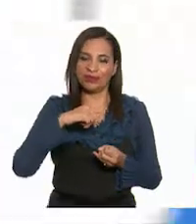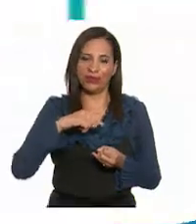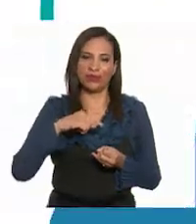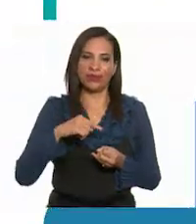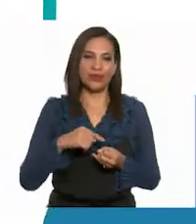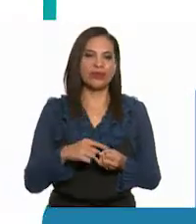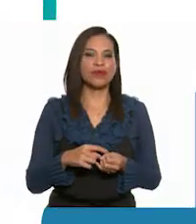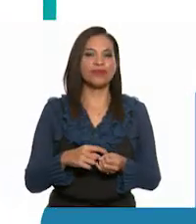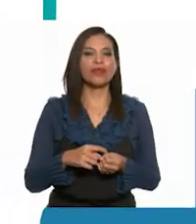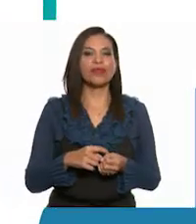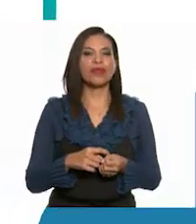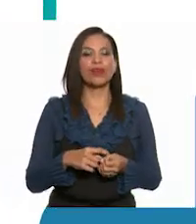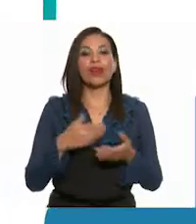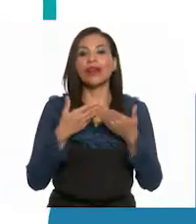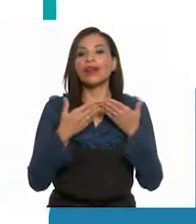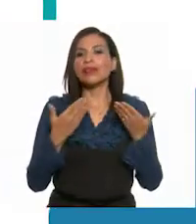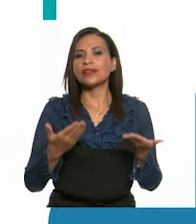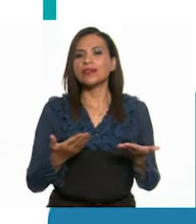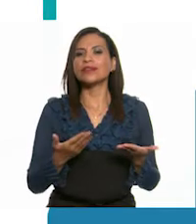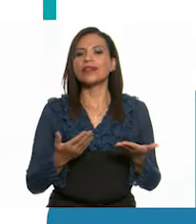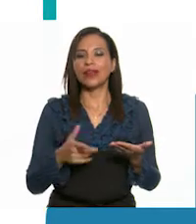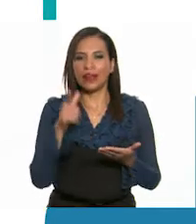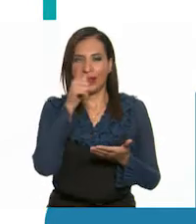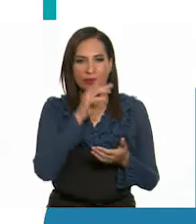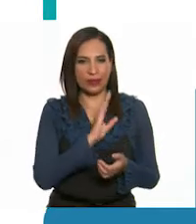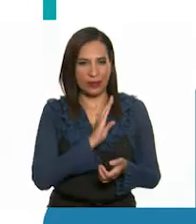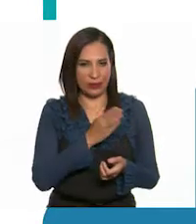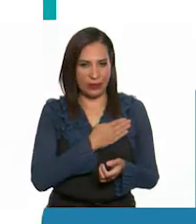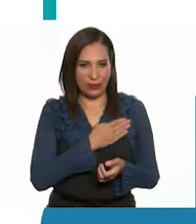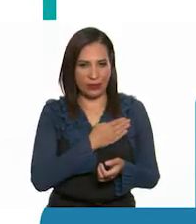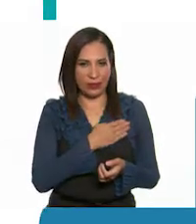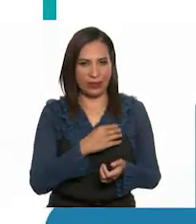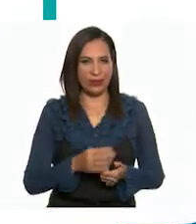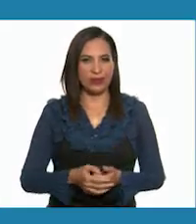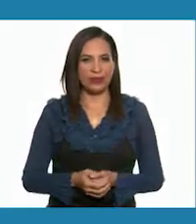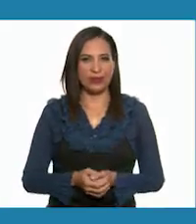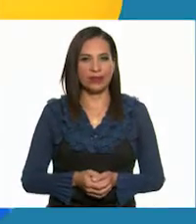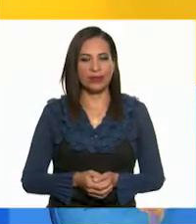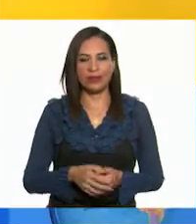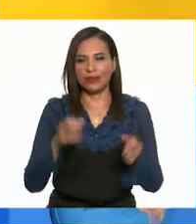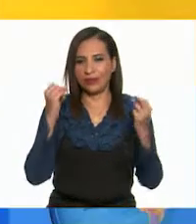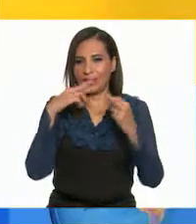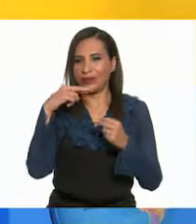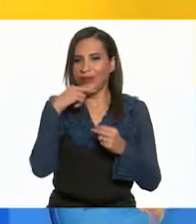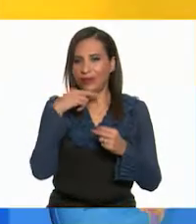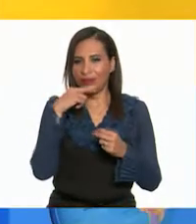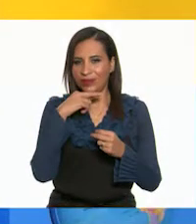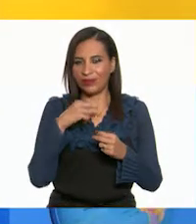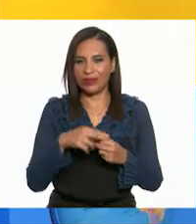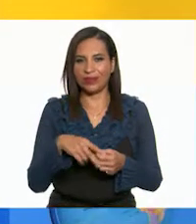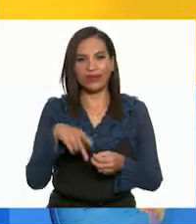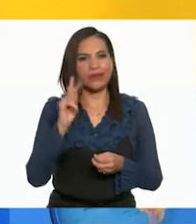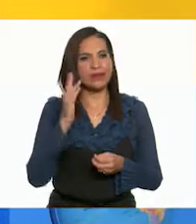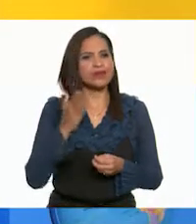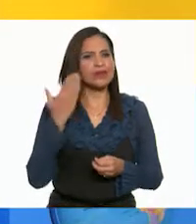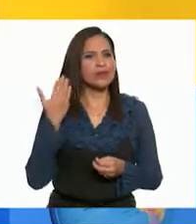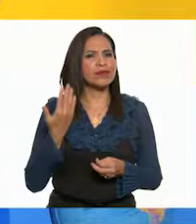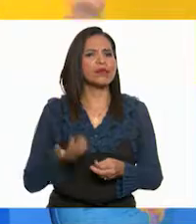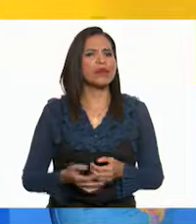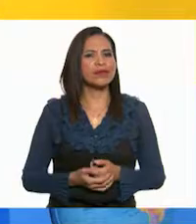nosotros. A continuación, lengua materna. Nos vemos en la próxima, pero